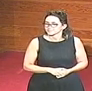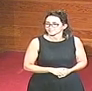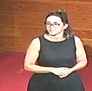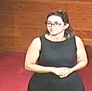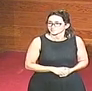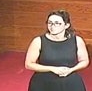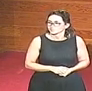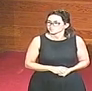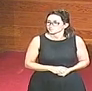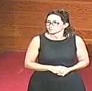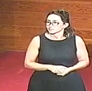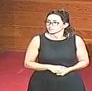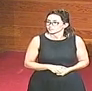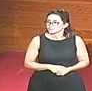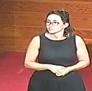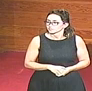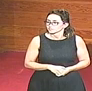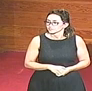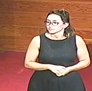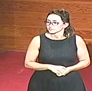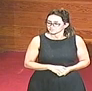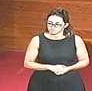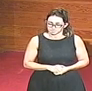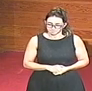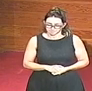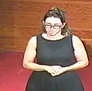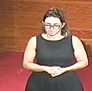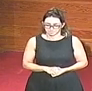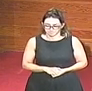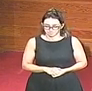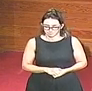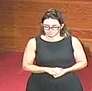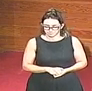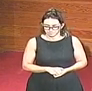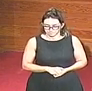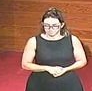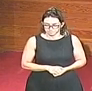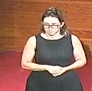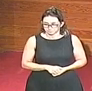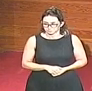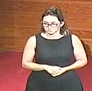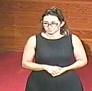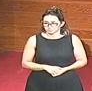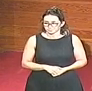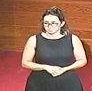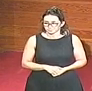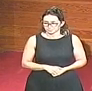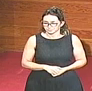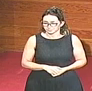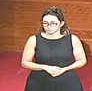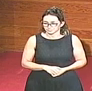Baita ere gogoratu isilarazteko edo mututzeko sakeleko telefonoak, eskerrik